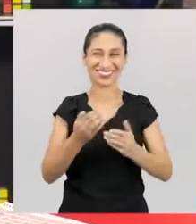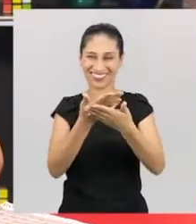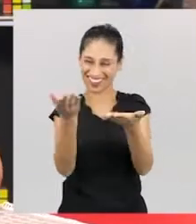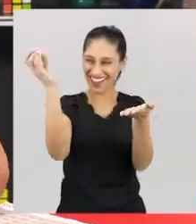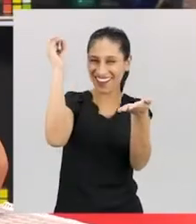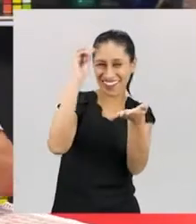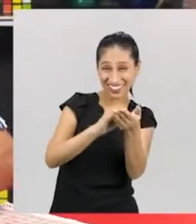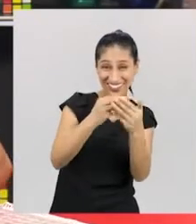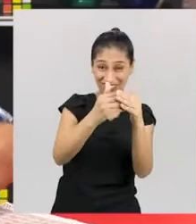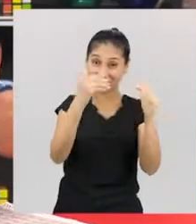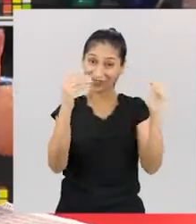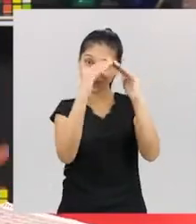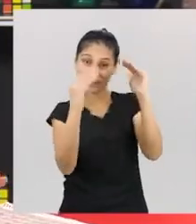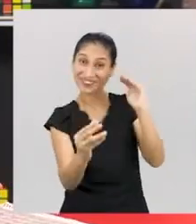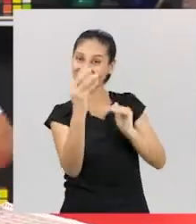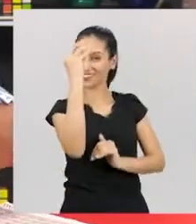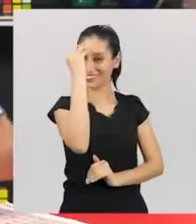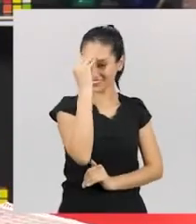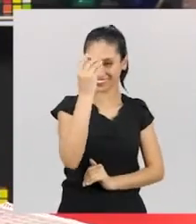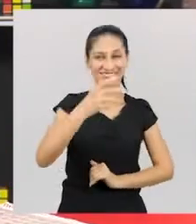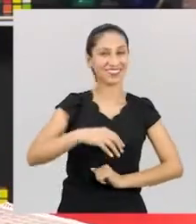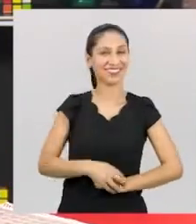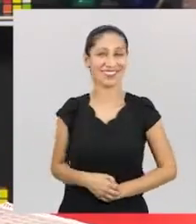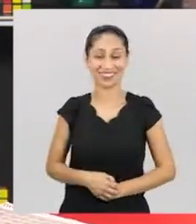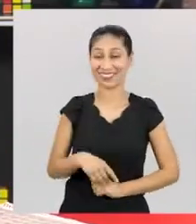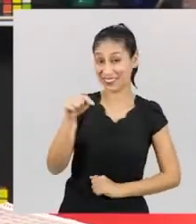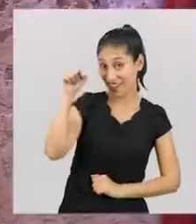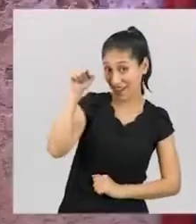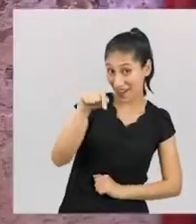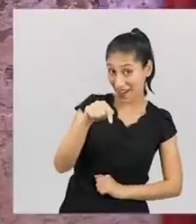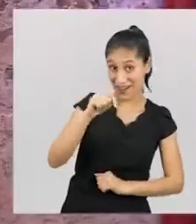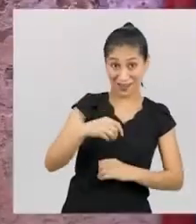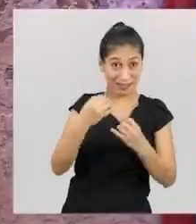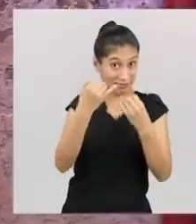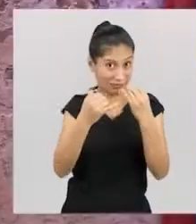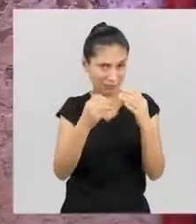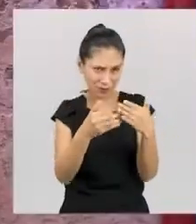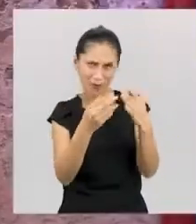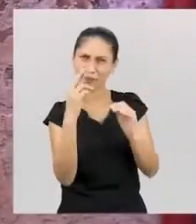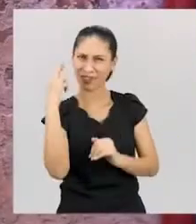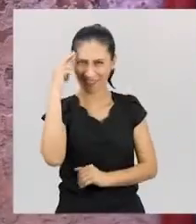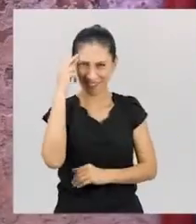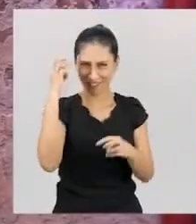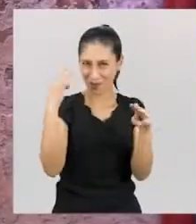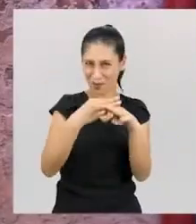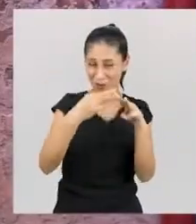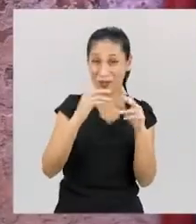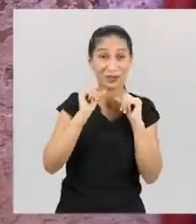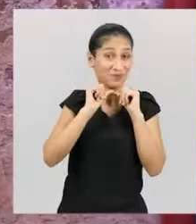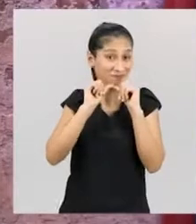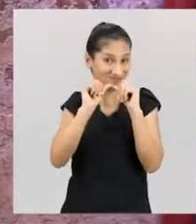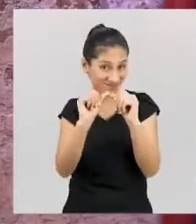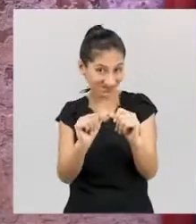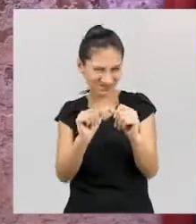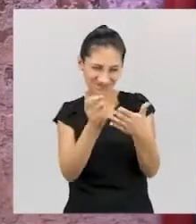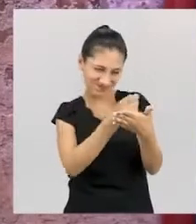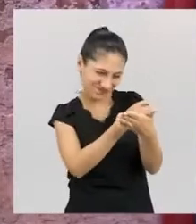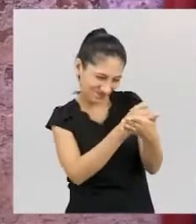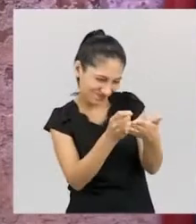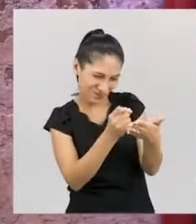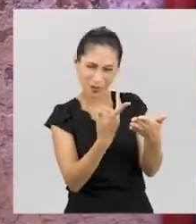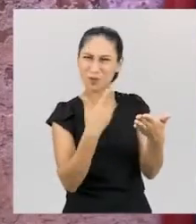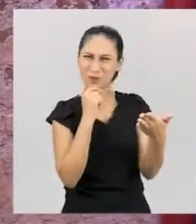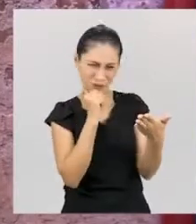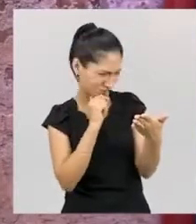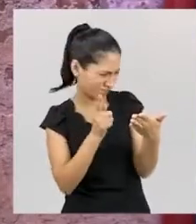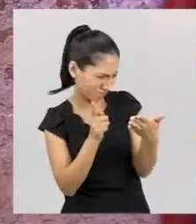Bienvenidas y bienvenidos otra vez a la Aprendo en Casa. En esta última parte de razonamiento matemático, continuaremos revisando de